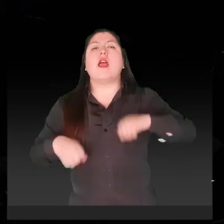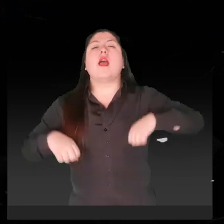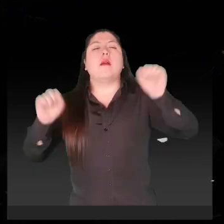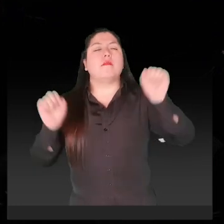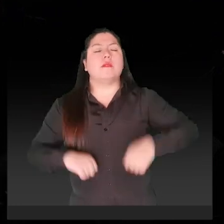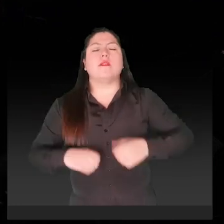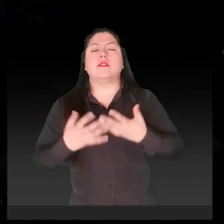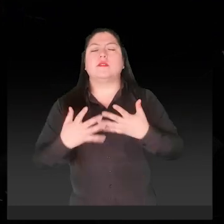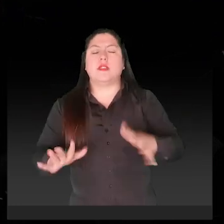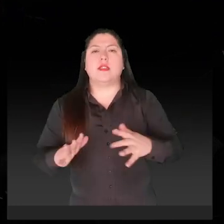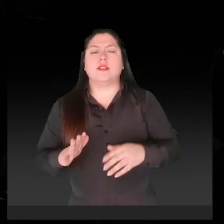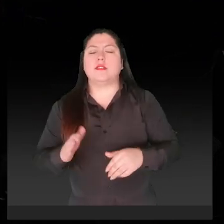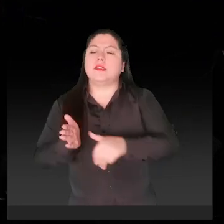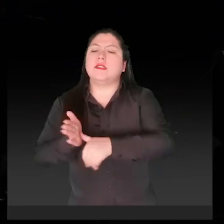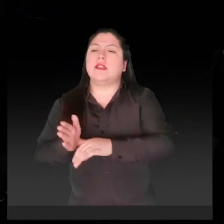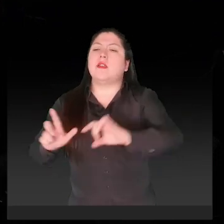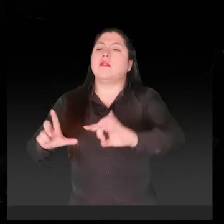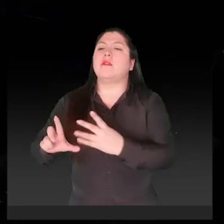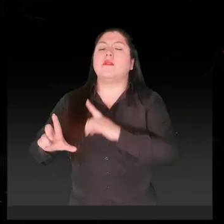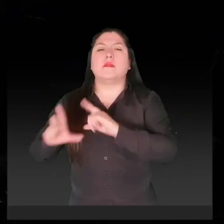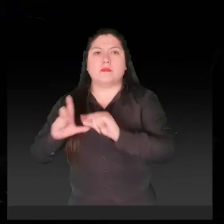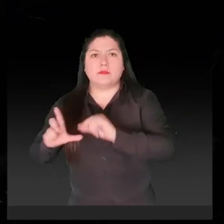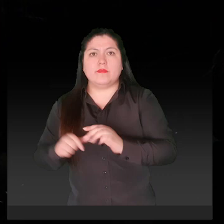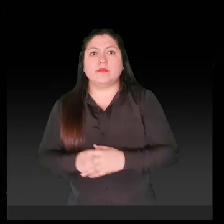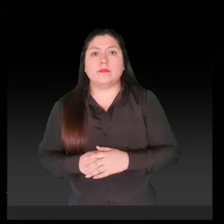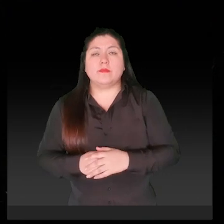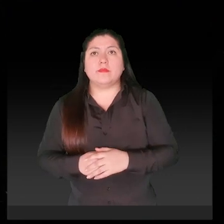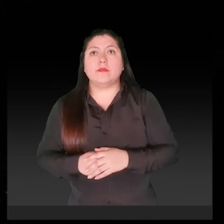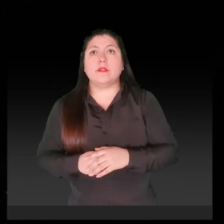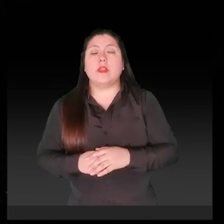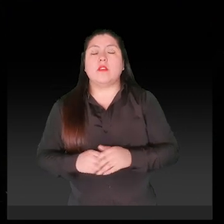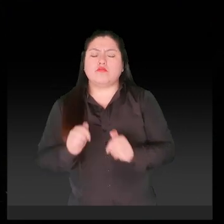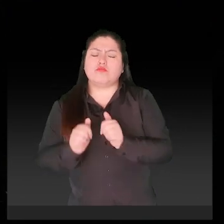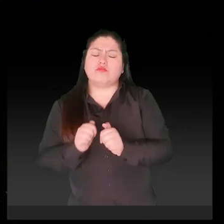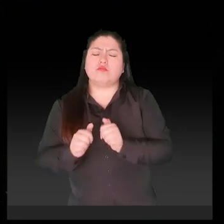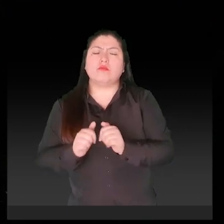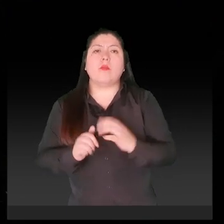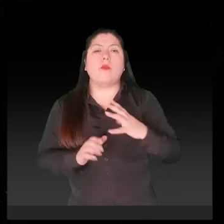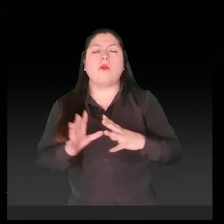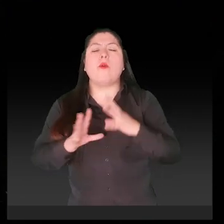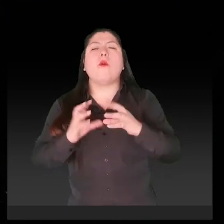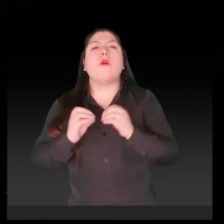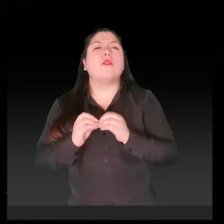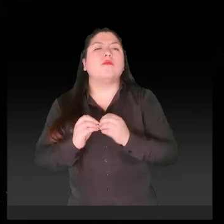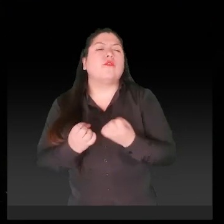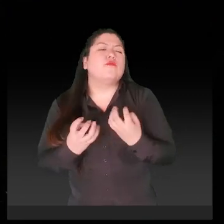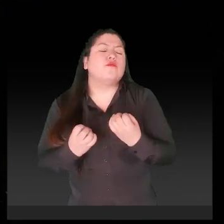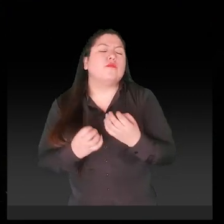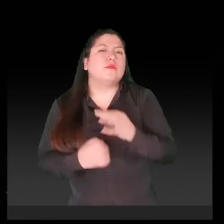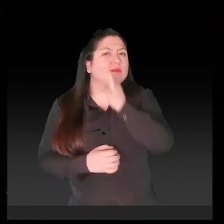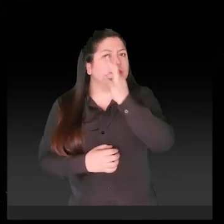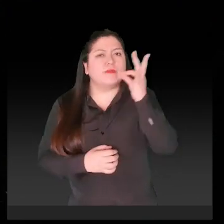validación facial contra las bases de datos de la registraduría, se habilita mi cédula de ciudadanía digital.